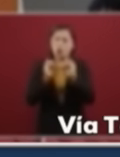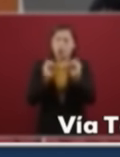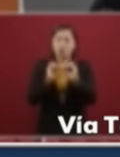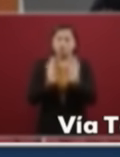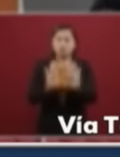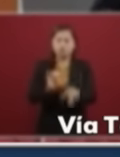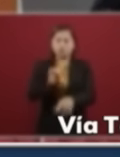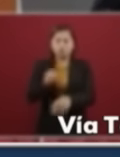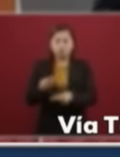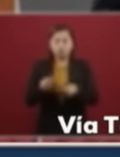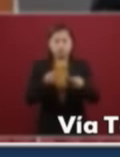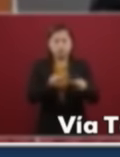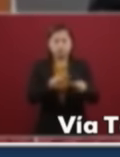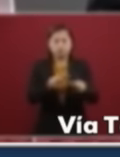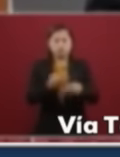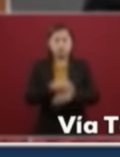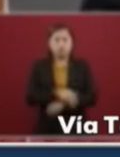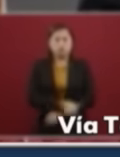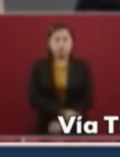parece que es muy grave